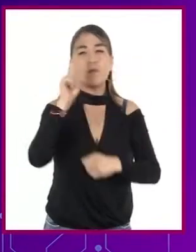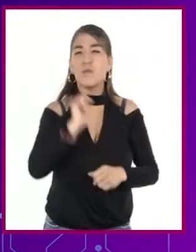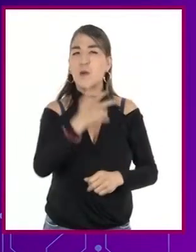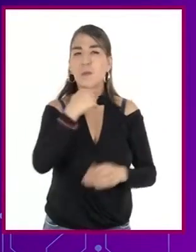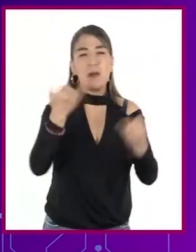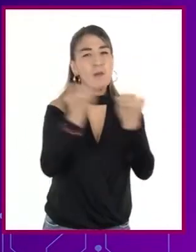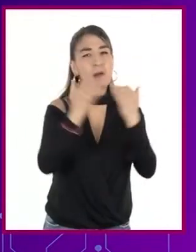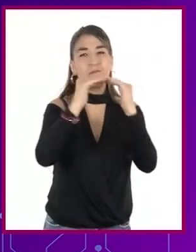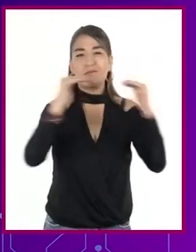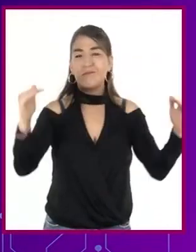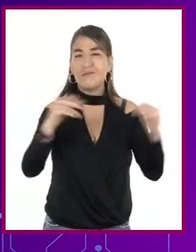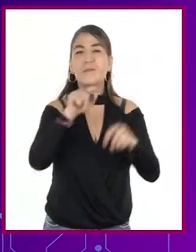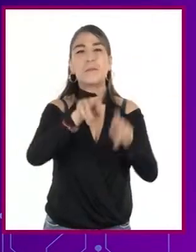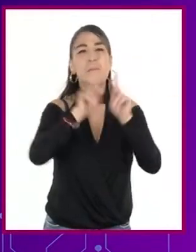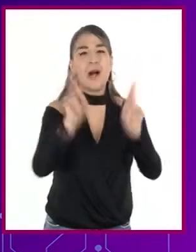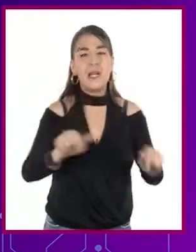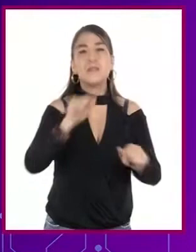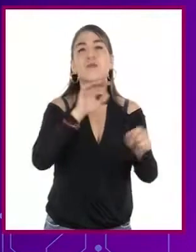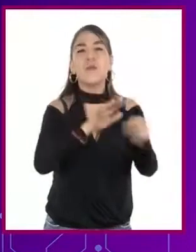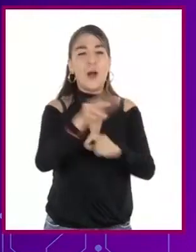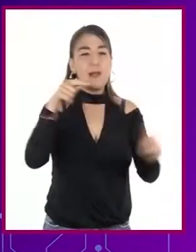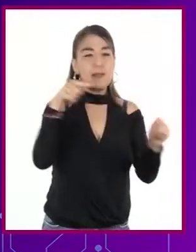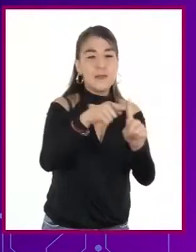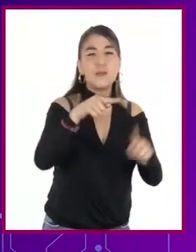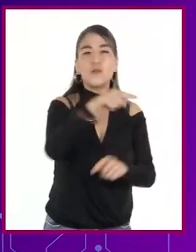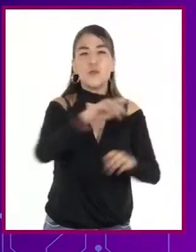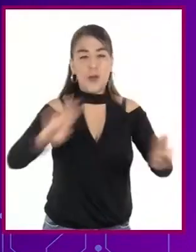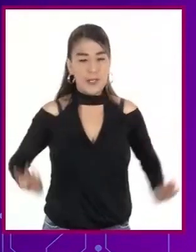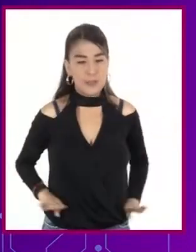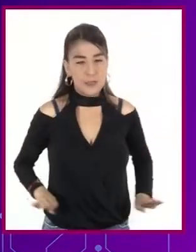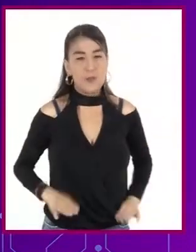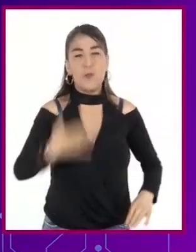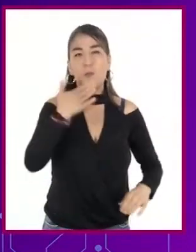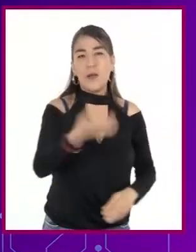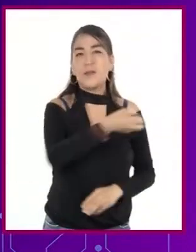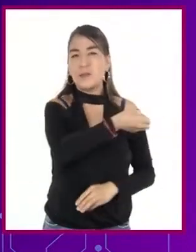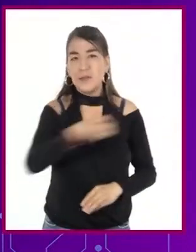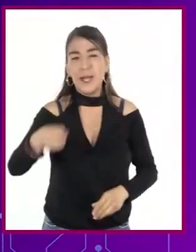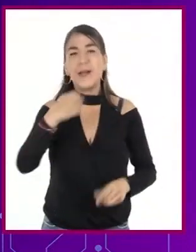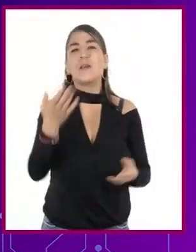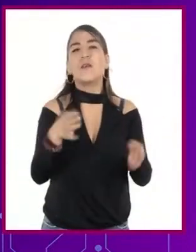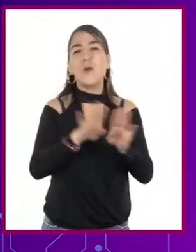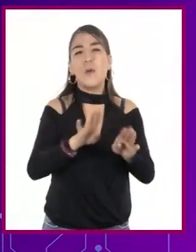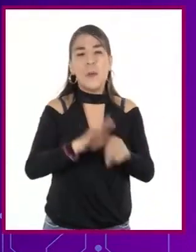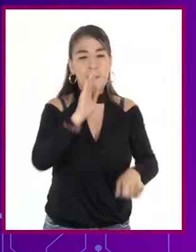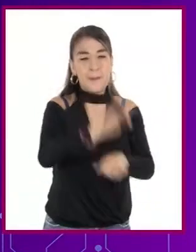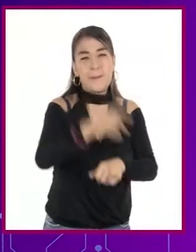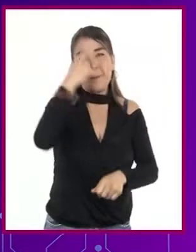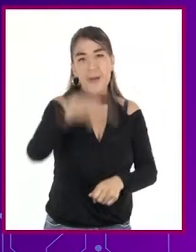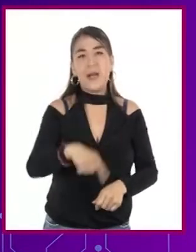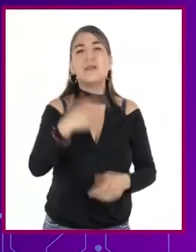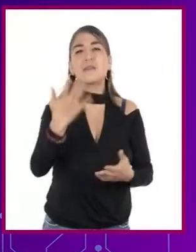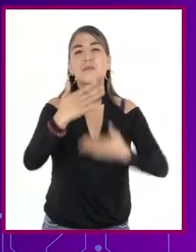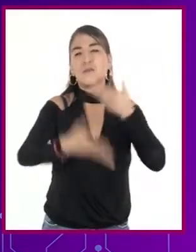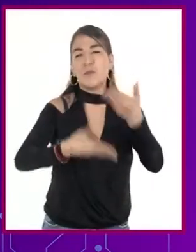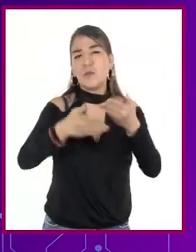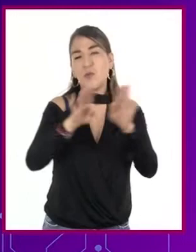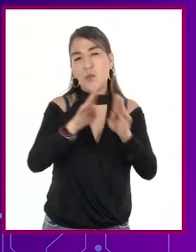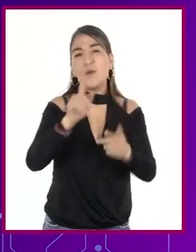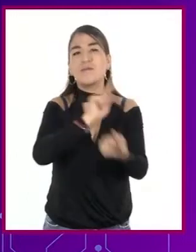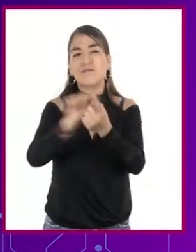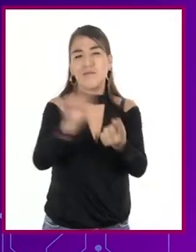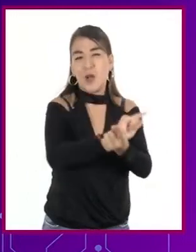y señalan las acciones correctas y naturales que actúan a nuestro favor y se concretan al relacionarnos con los